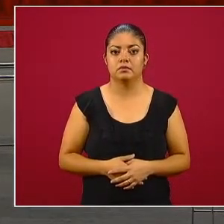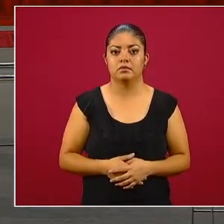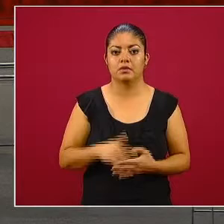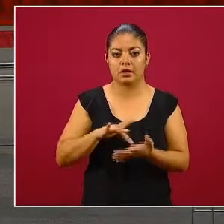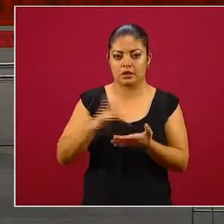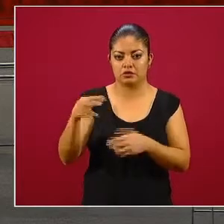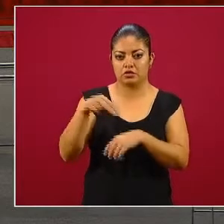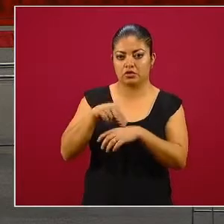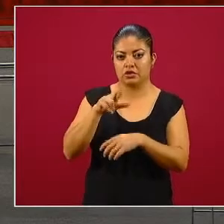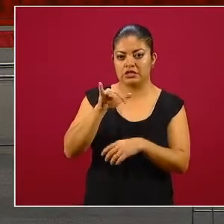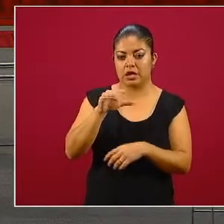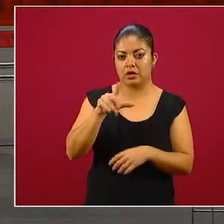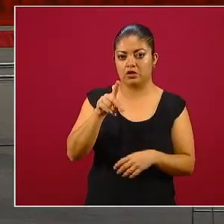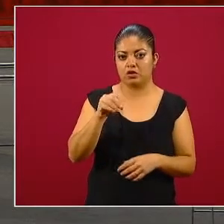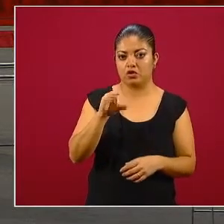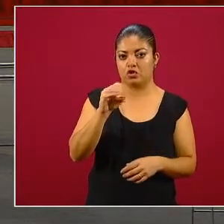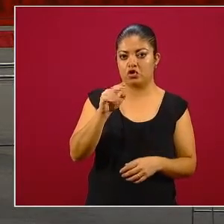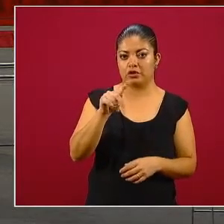Gracias, doctor Ricardo Cortés.